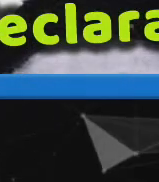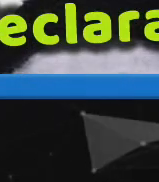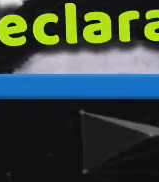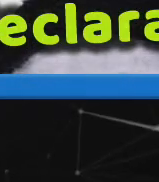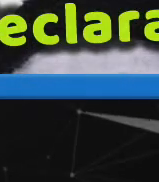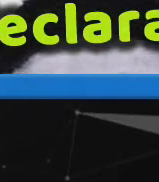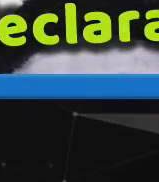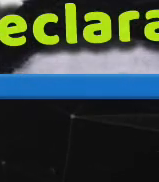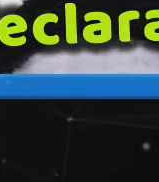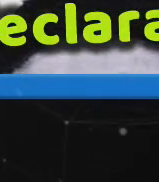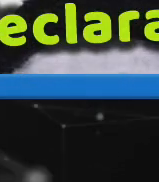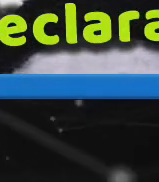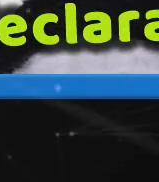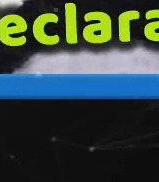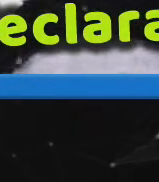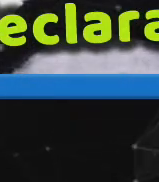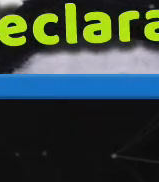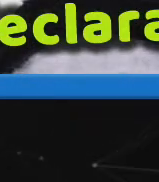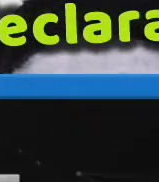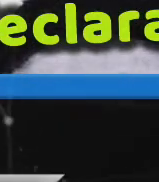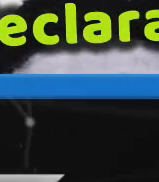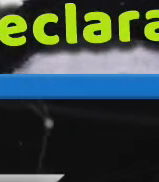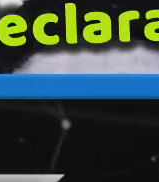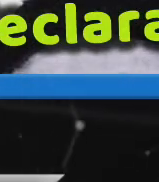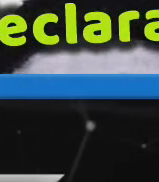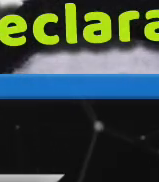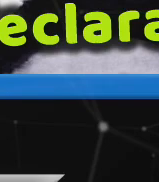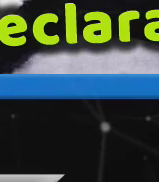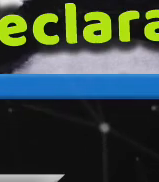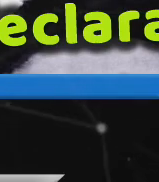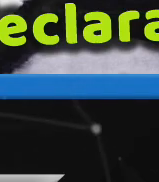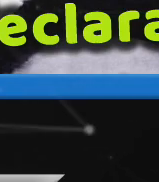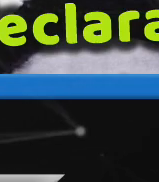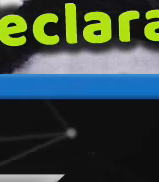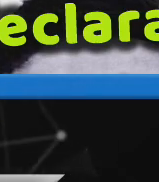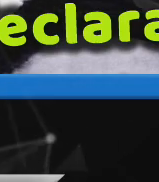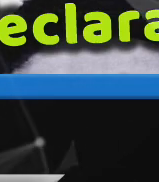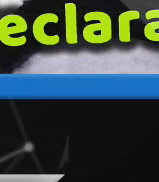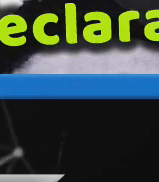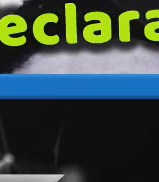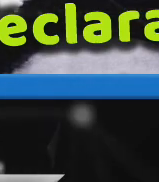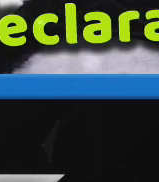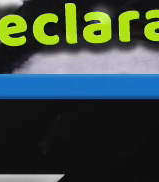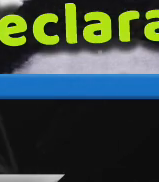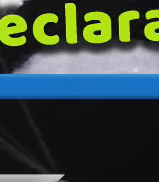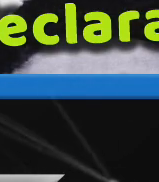Ya estás informado. No olvides darle like a este video, comparte y suscríbete a Escucha Diario.